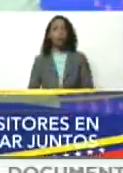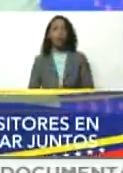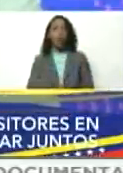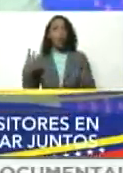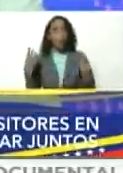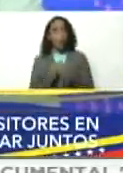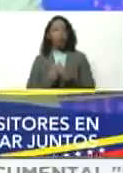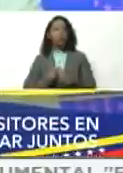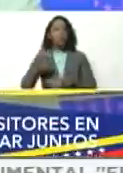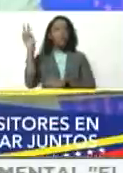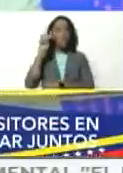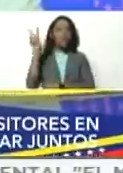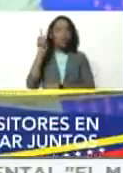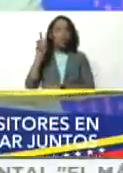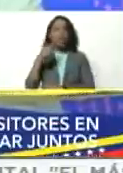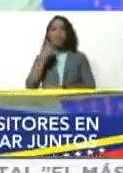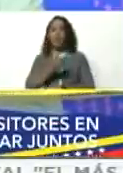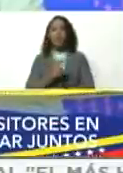Juntos por Venezuela, dirían.